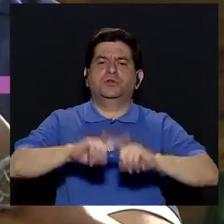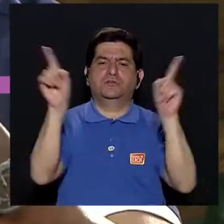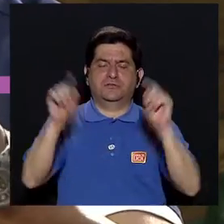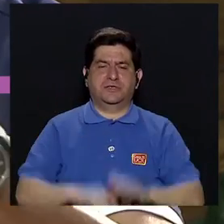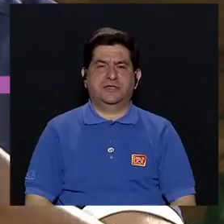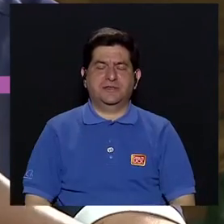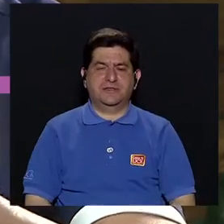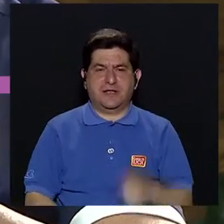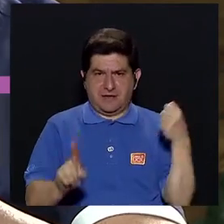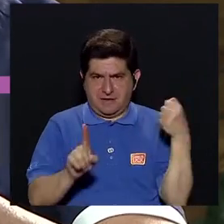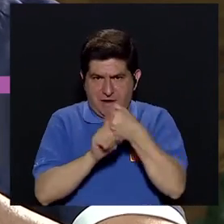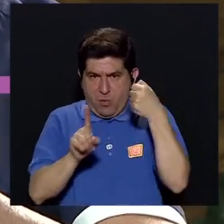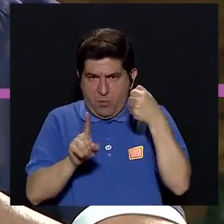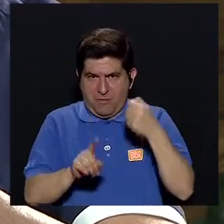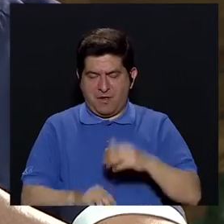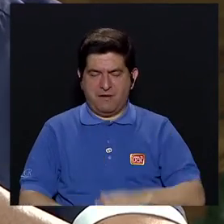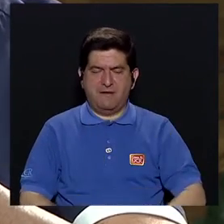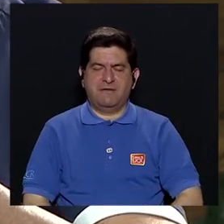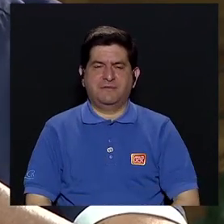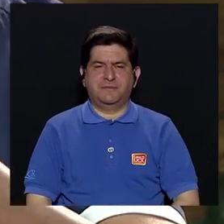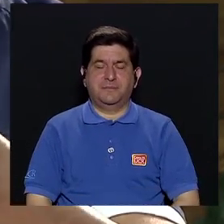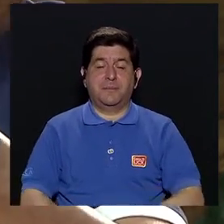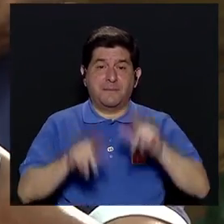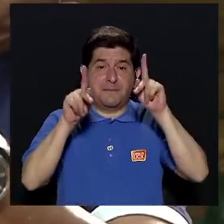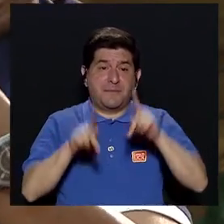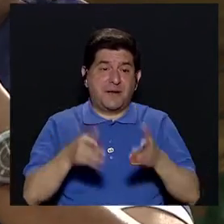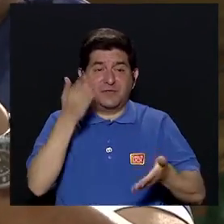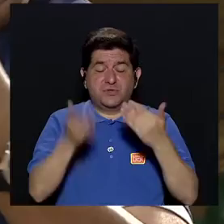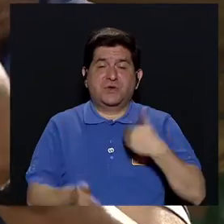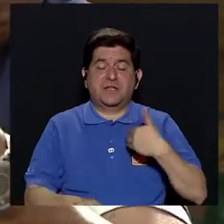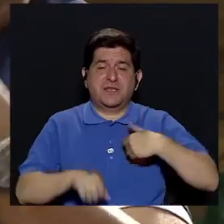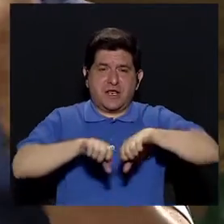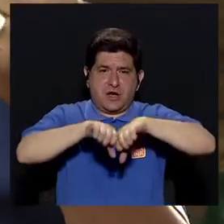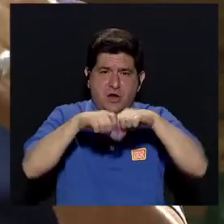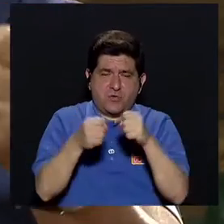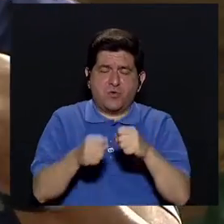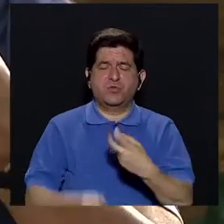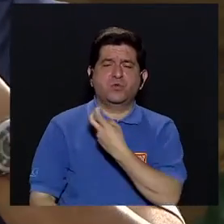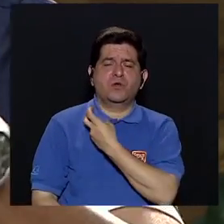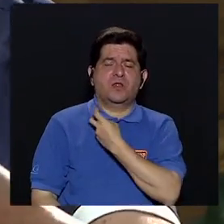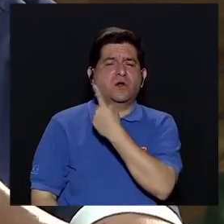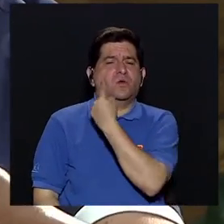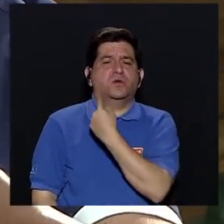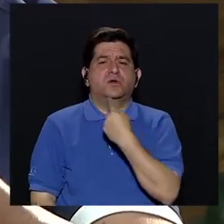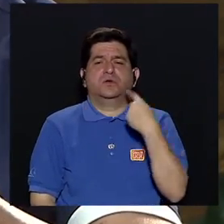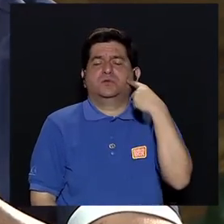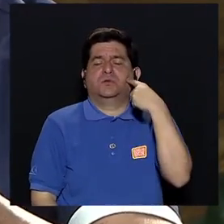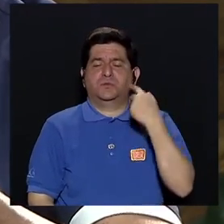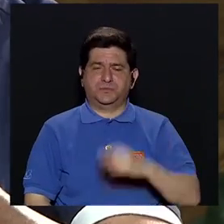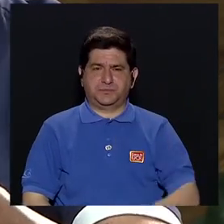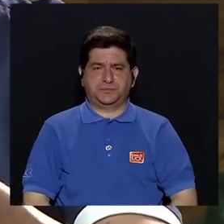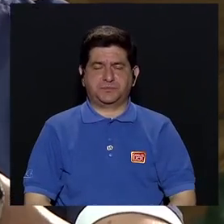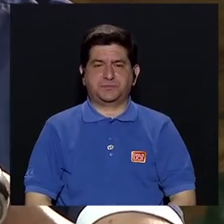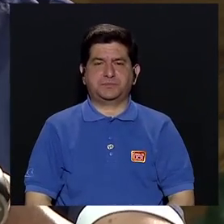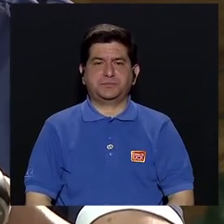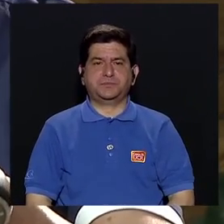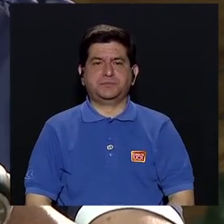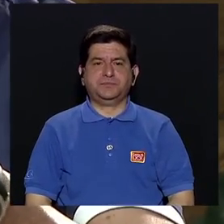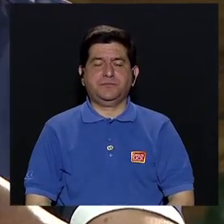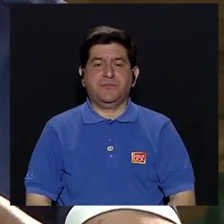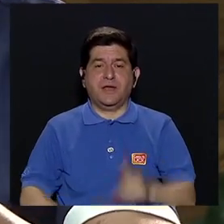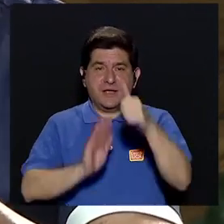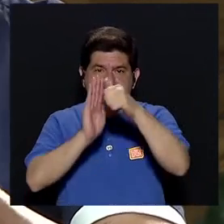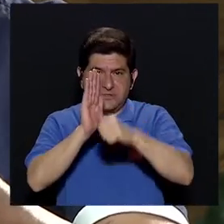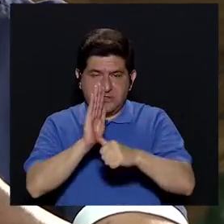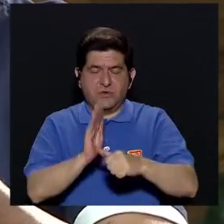diferentes. El trauma, ¿verdad? Paciente que tiene una fractura en la mandíbula, en los maxilares, etc.